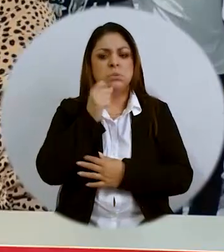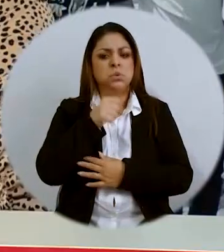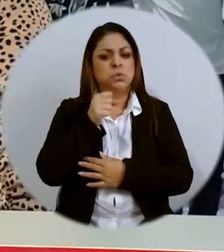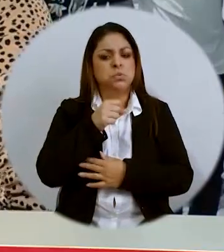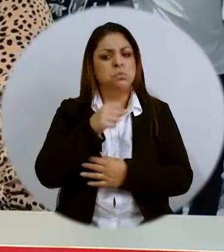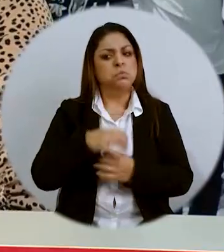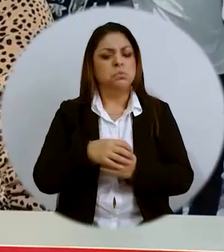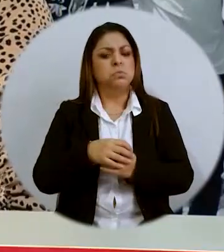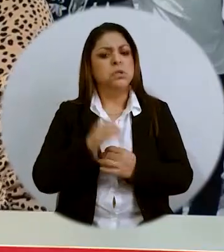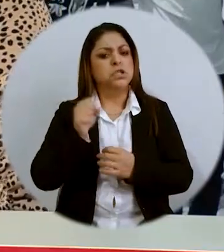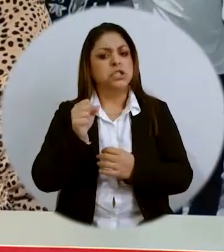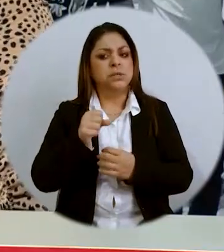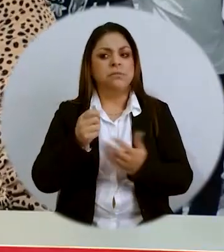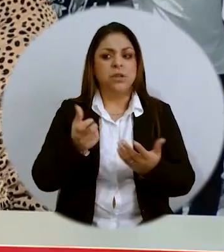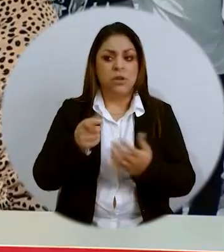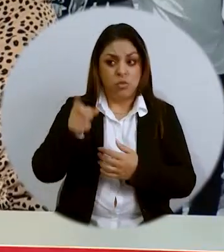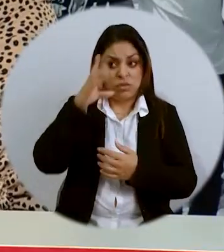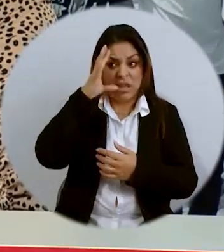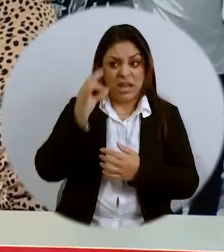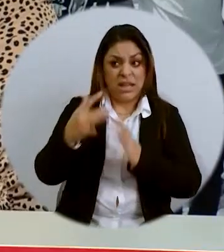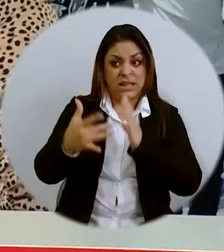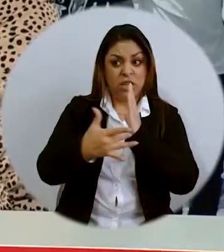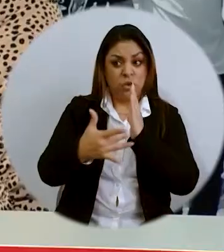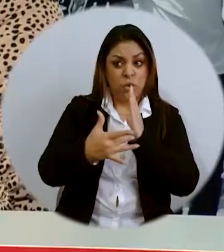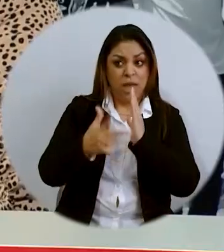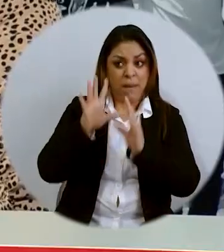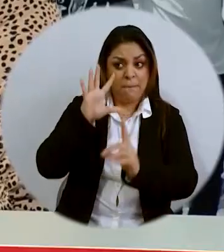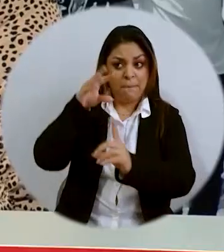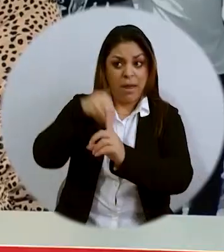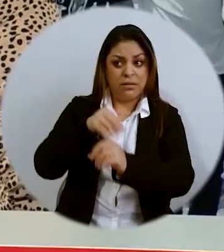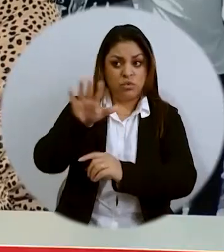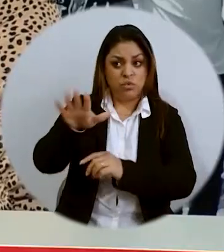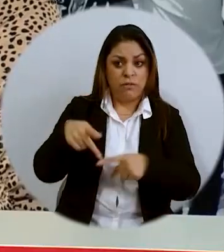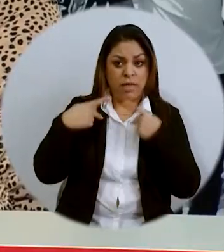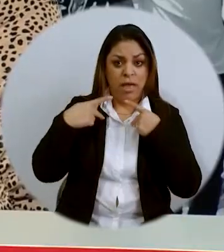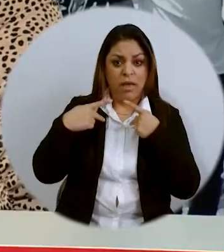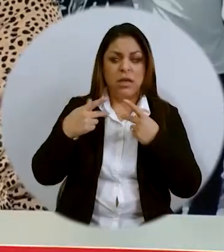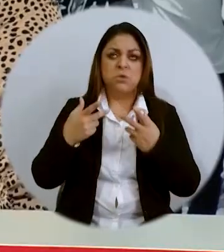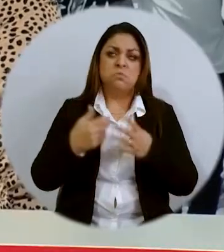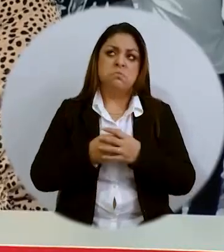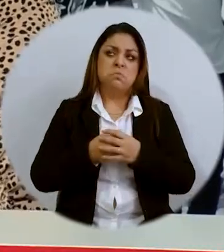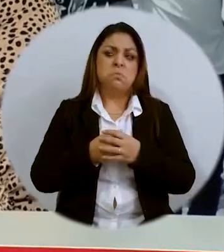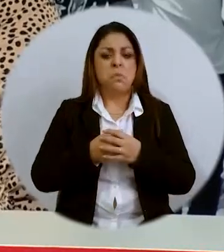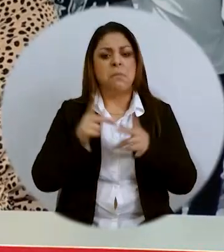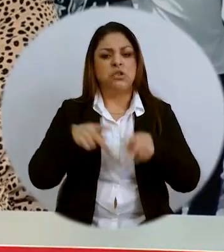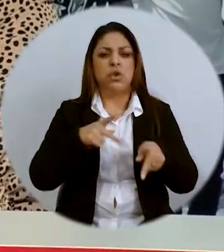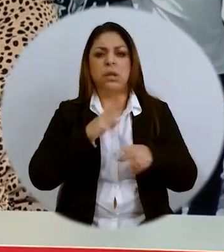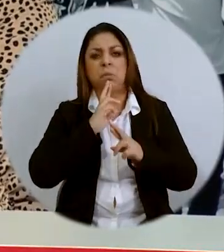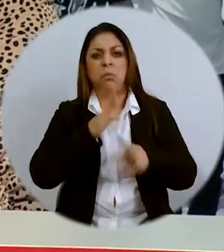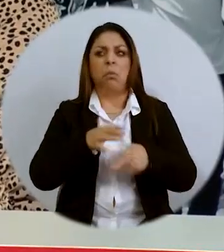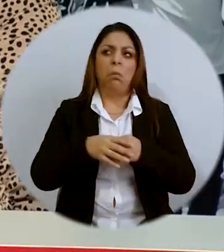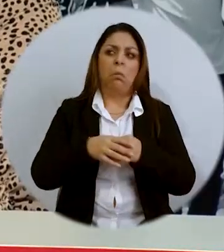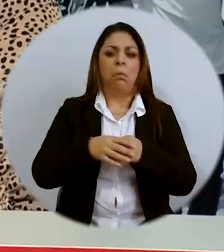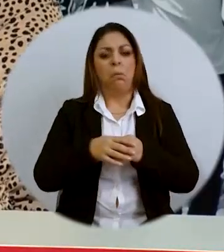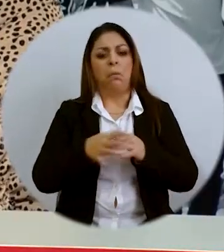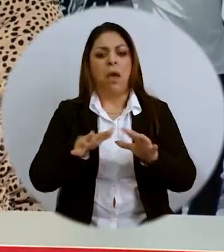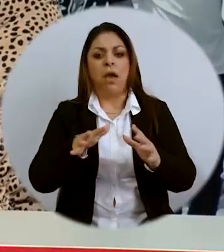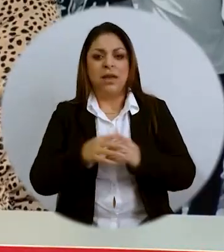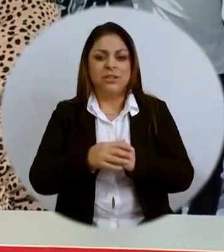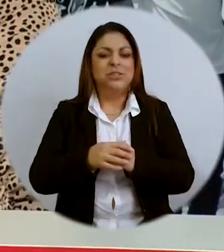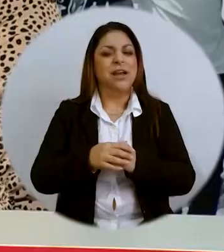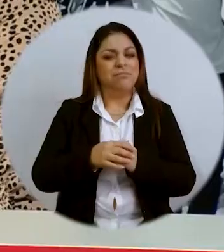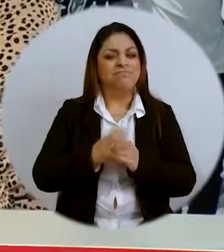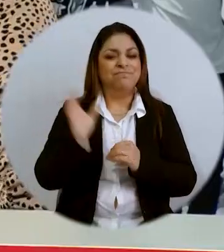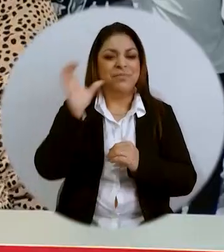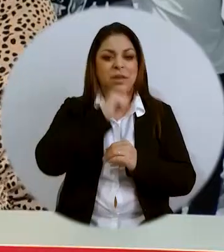en gran medida sí. ¿Usted cree que la tecnología también? Bueno, un poco, ¿verdad? Entonces, en la medida que vamos avanzando en las preguntas, nos